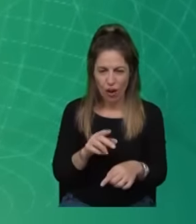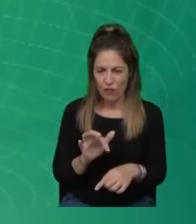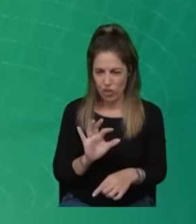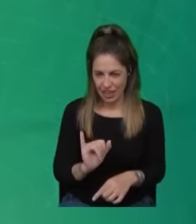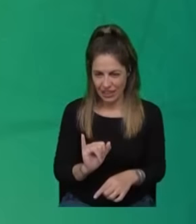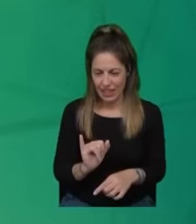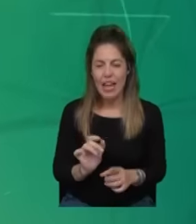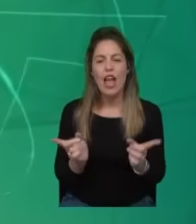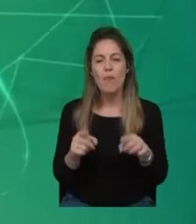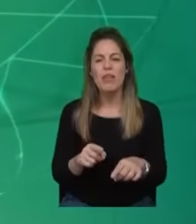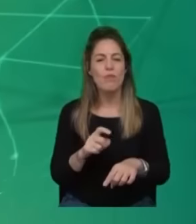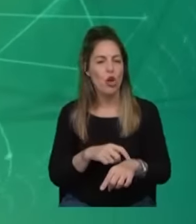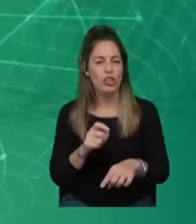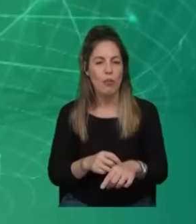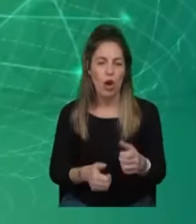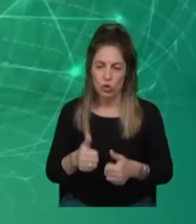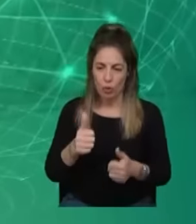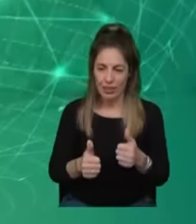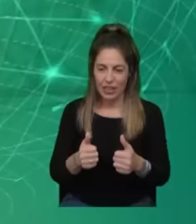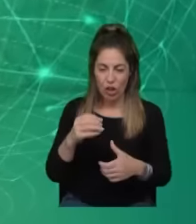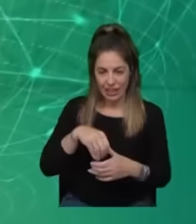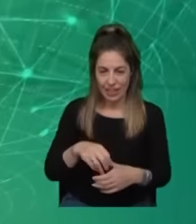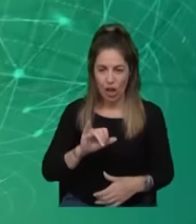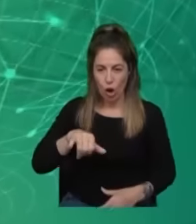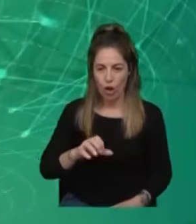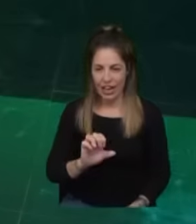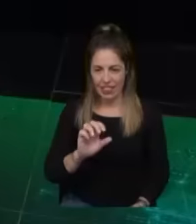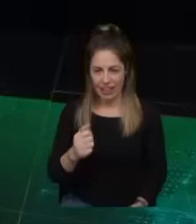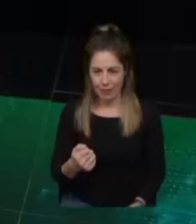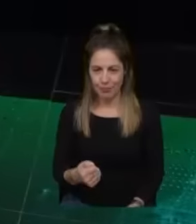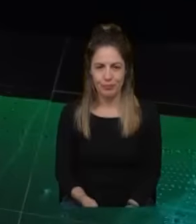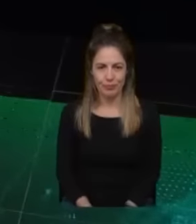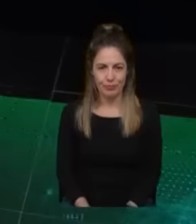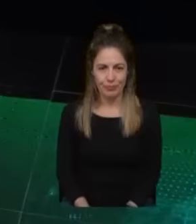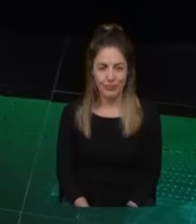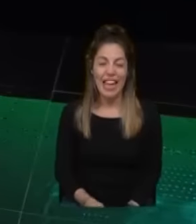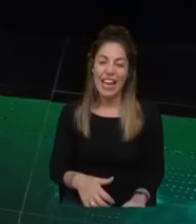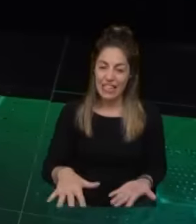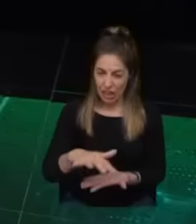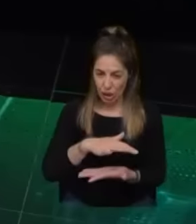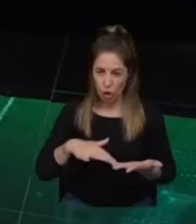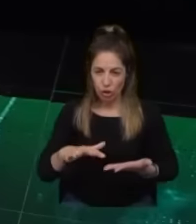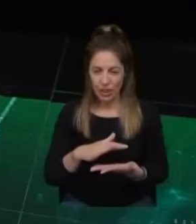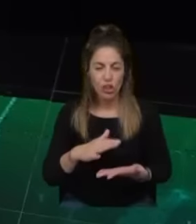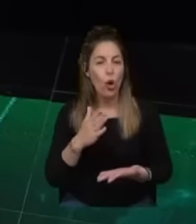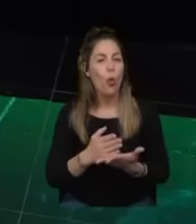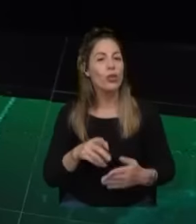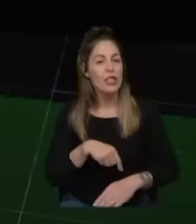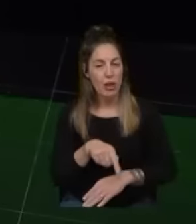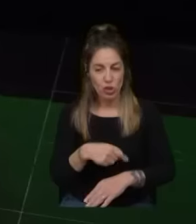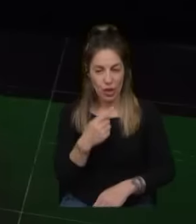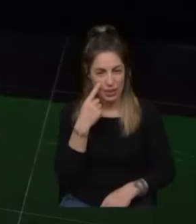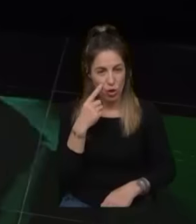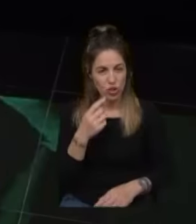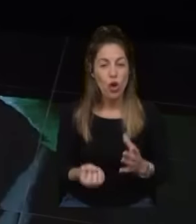tiempo a su competidor en la interna, Andrés Ojeda. Bueno, y en este contexto, en las últimas horas se conocieron